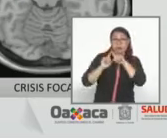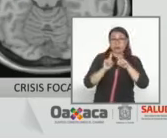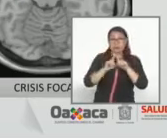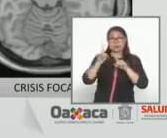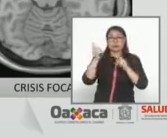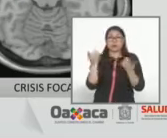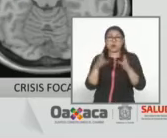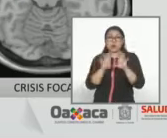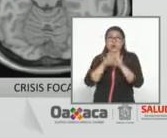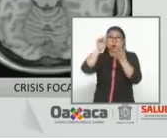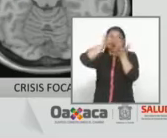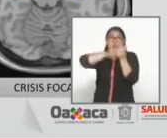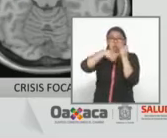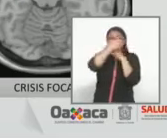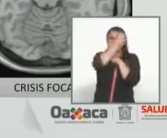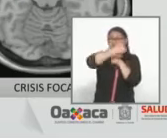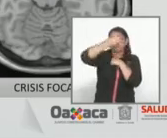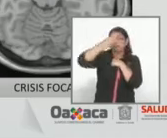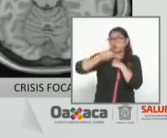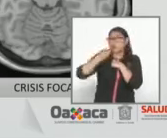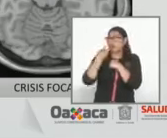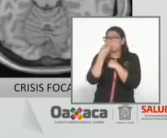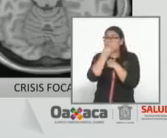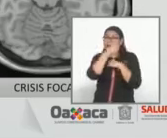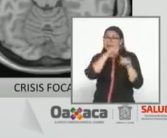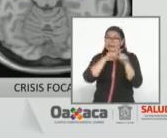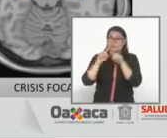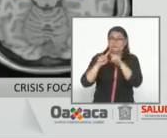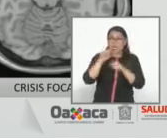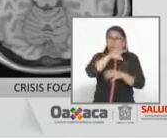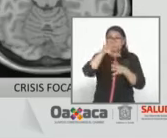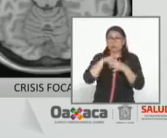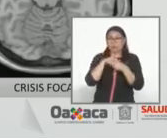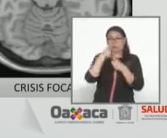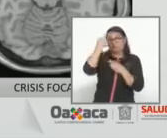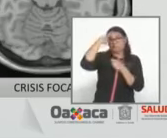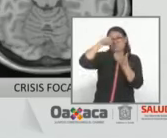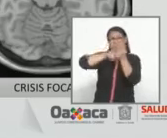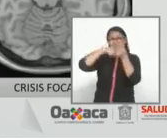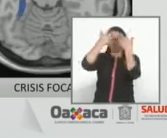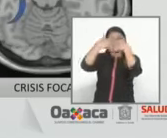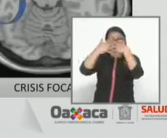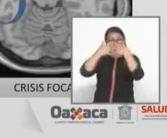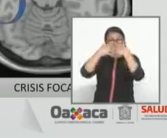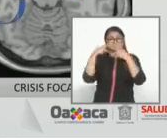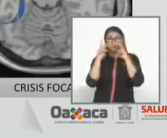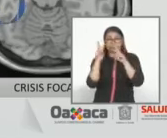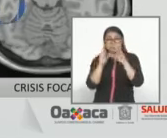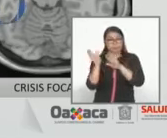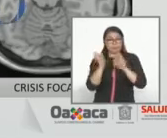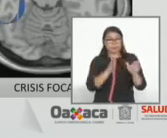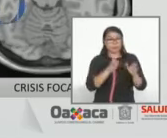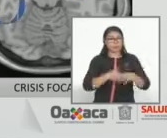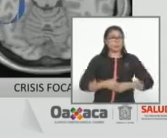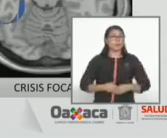actividad desordenada se expande rápidamente hacia todo nuestro cerebro. La que sigue.